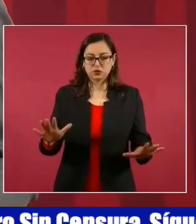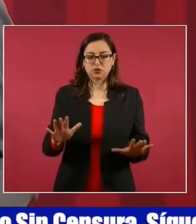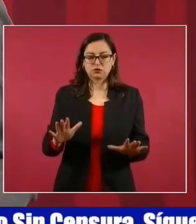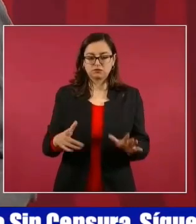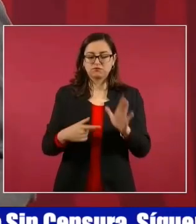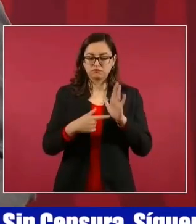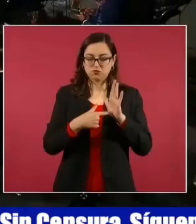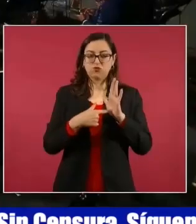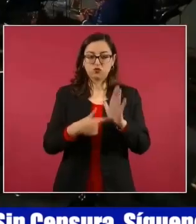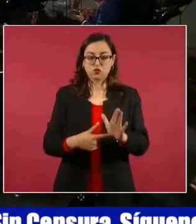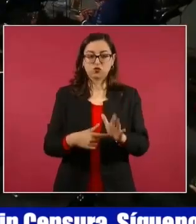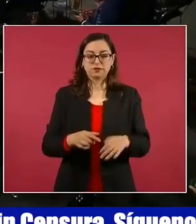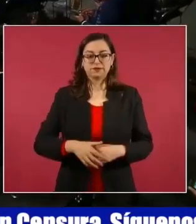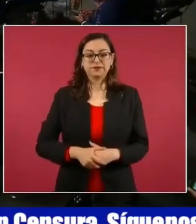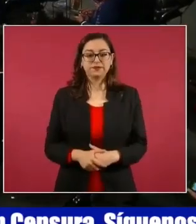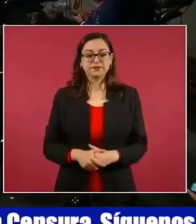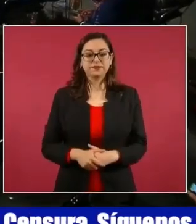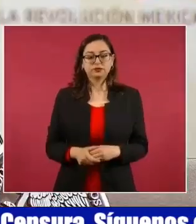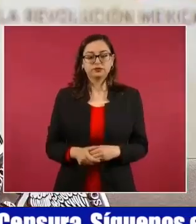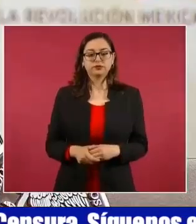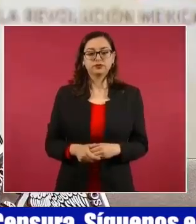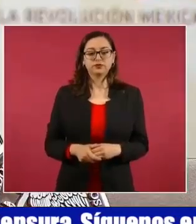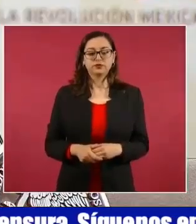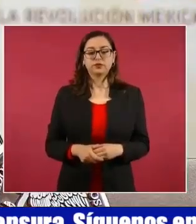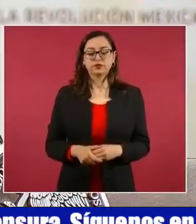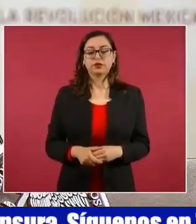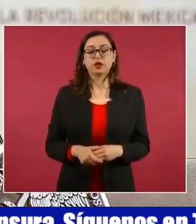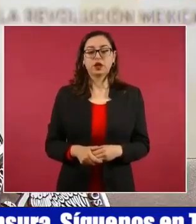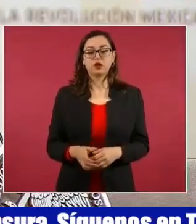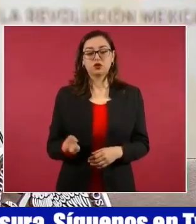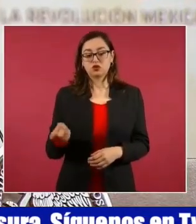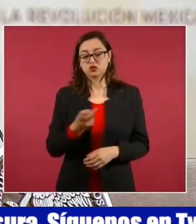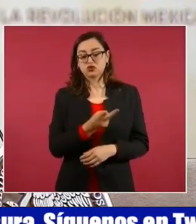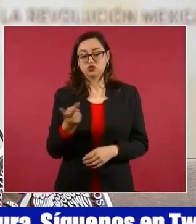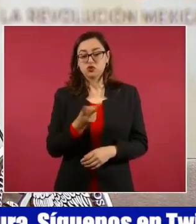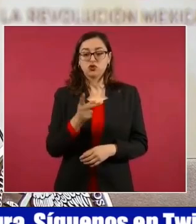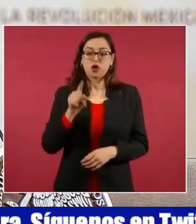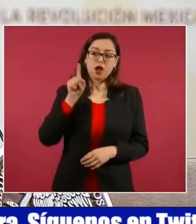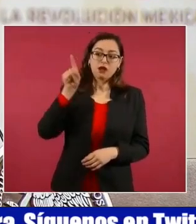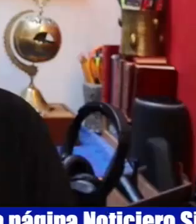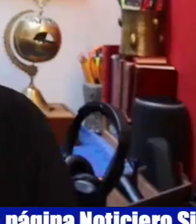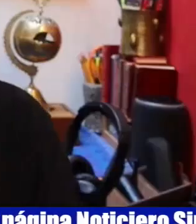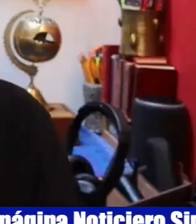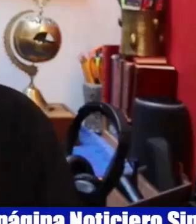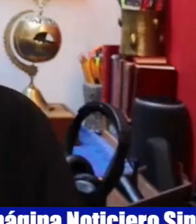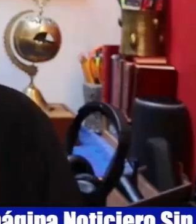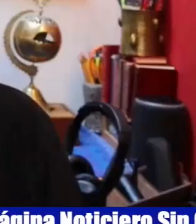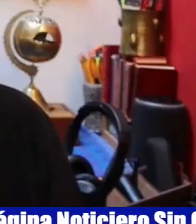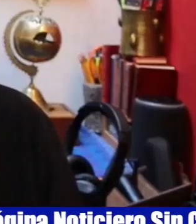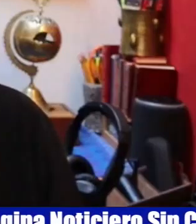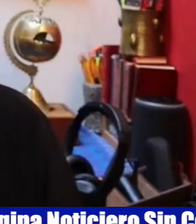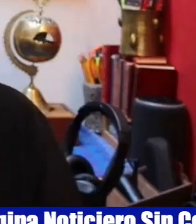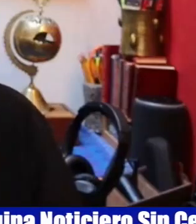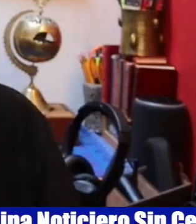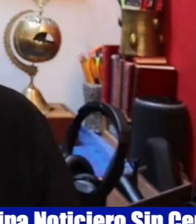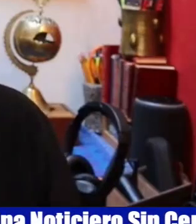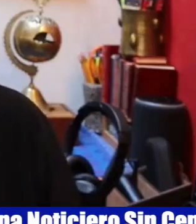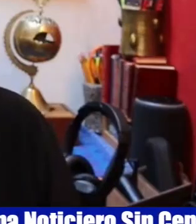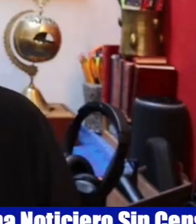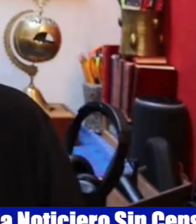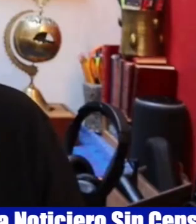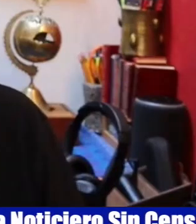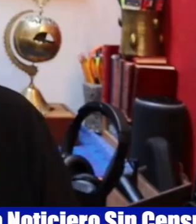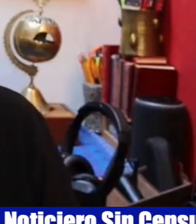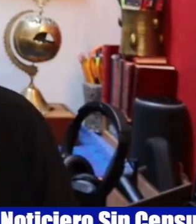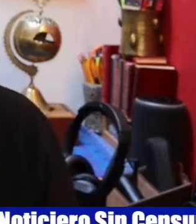a los especuladores, a quienes creen generar confusión, hablar de, no, es que los militares ya están desobedeciendo